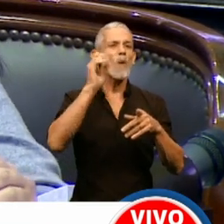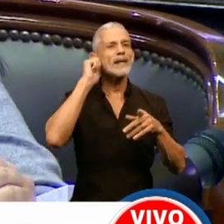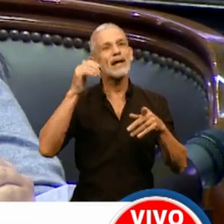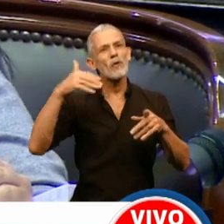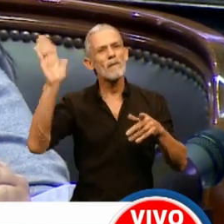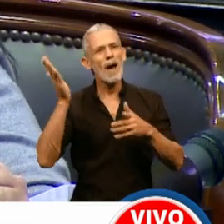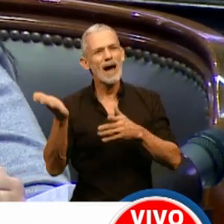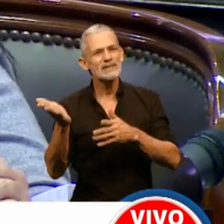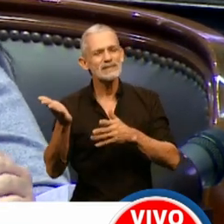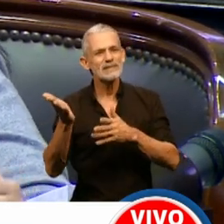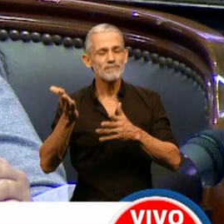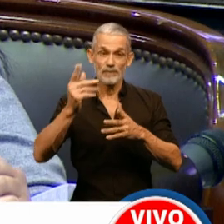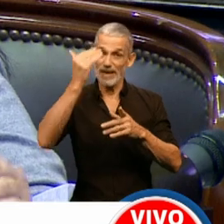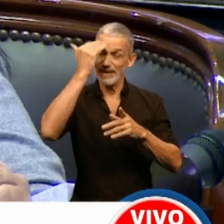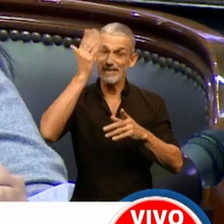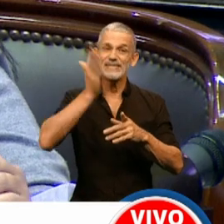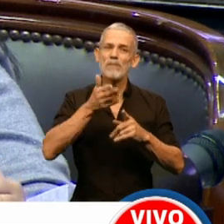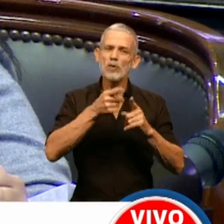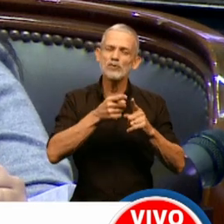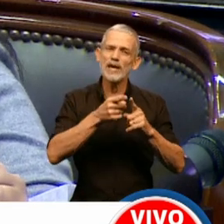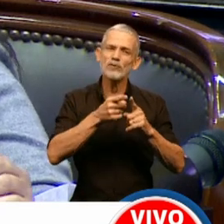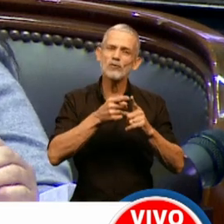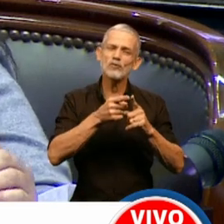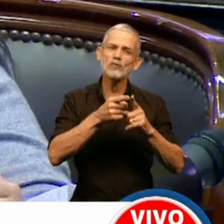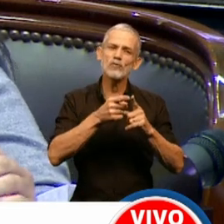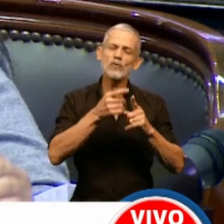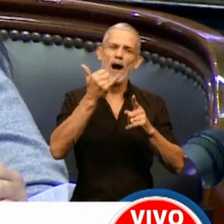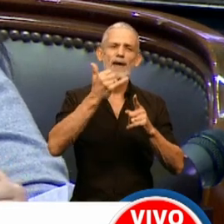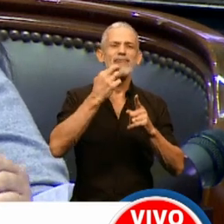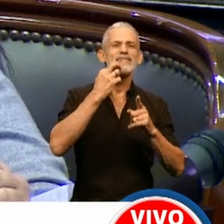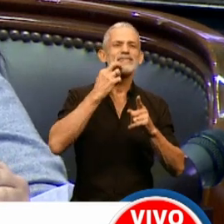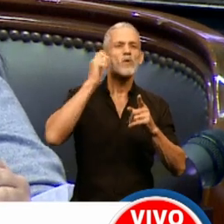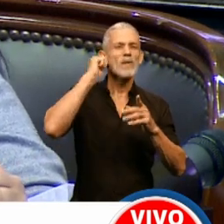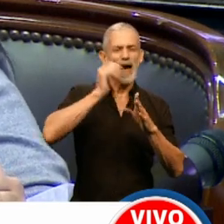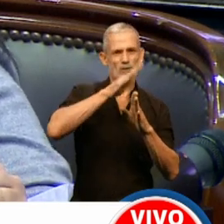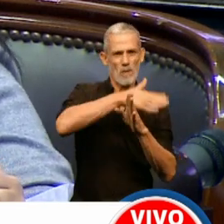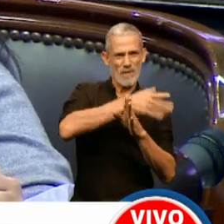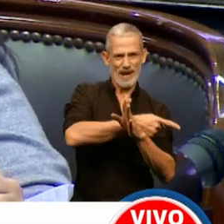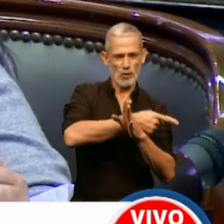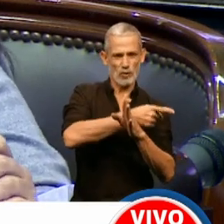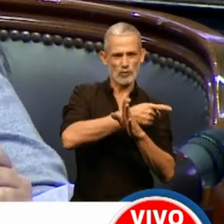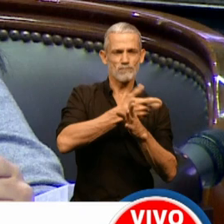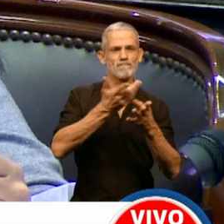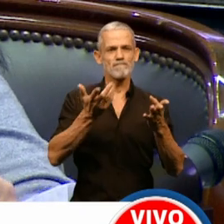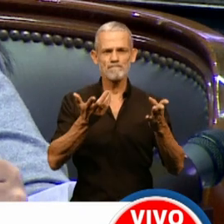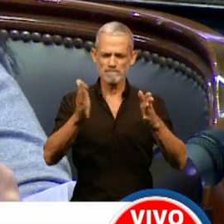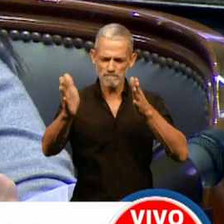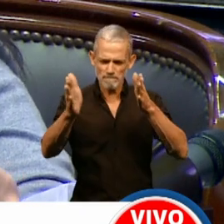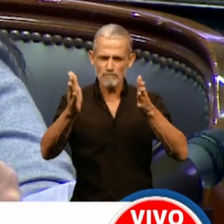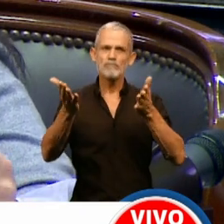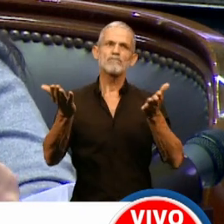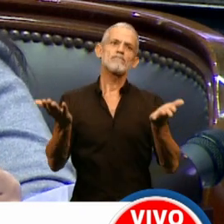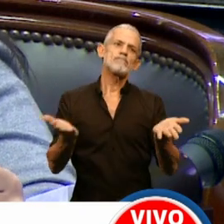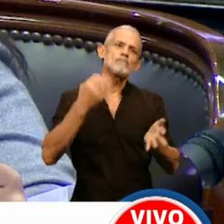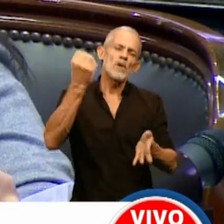años o más y el 15 por ciento tiene 19 años o menos entonces como no va a